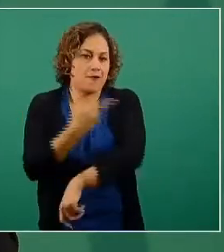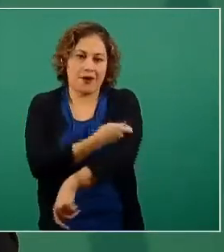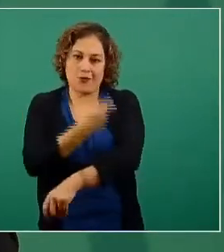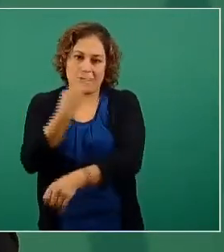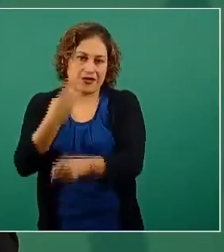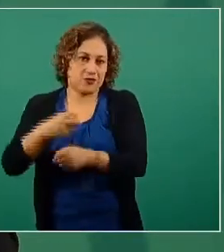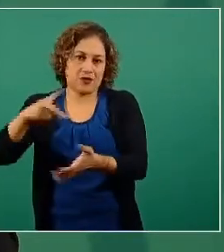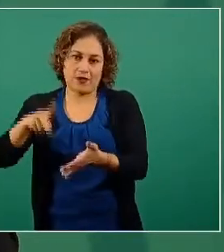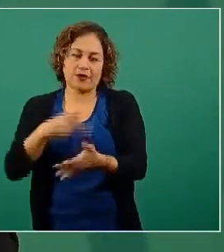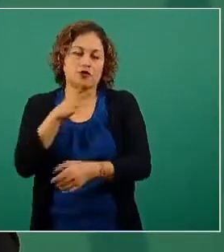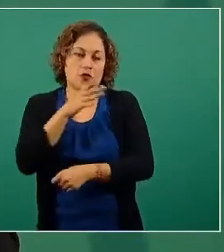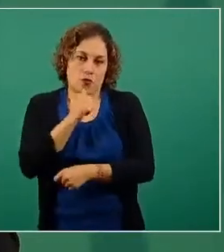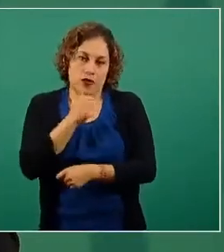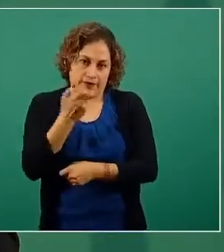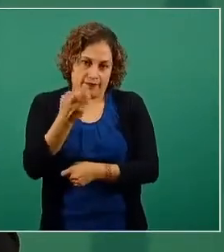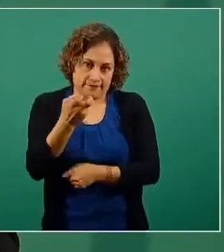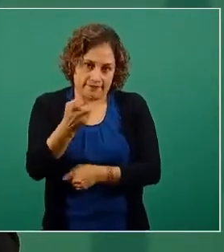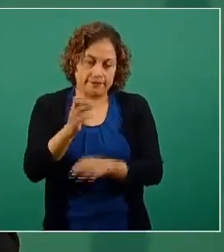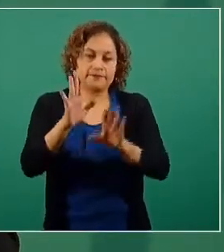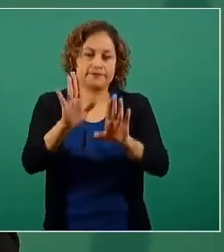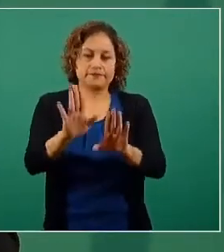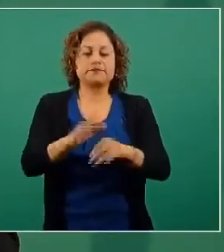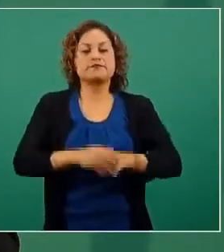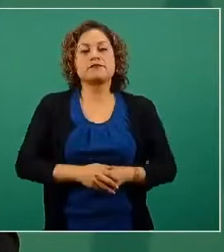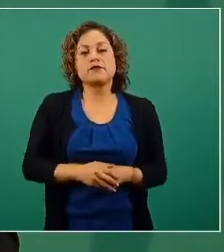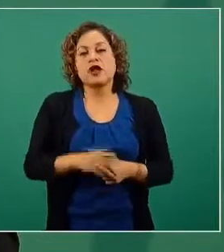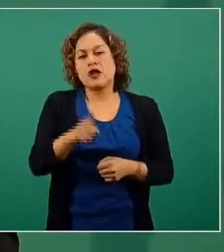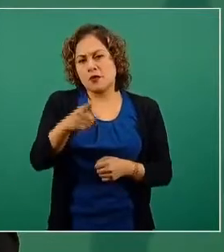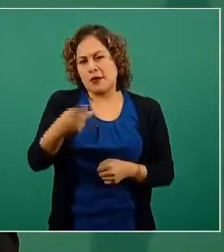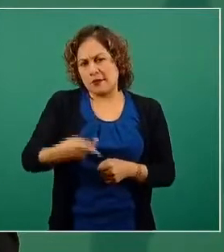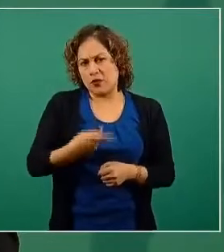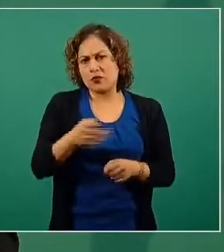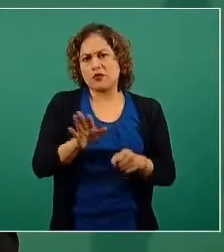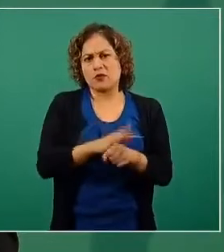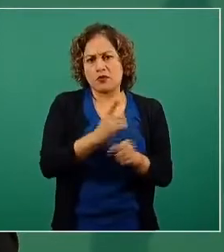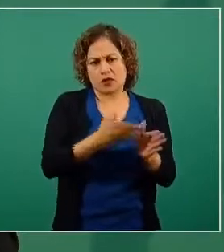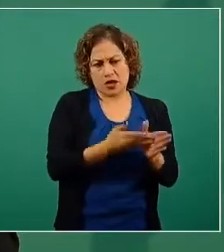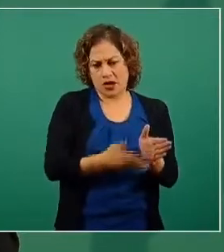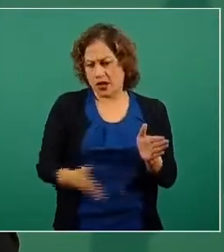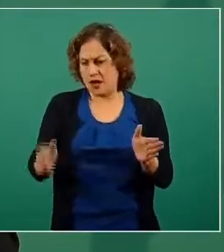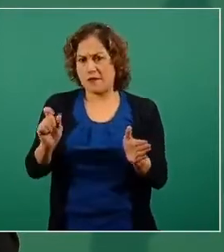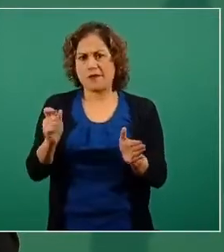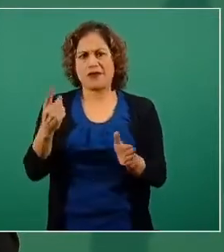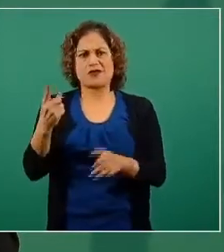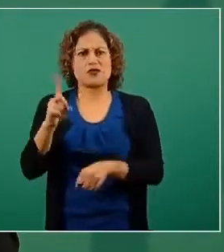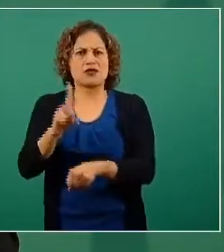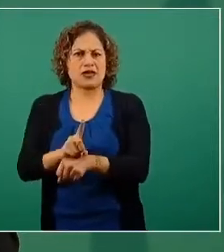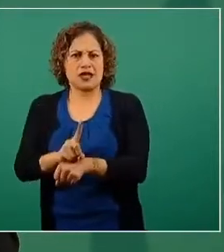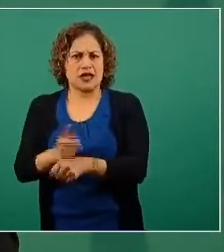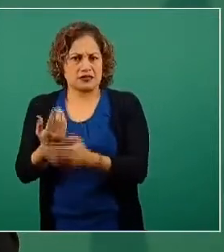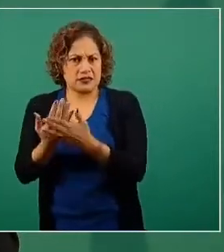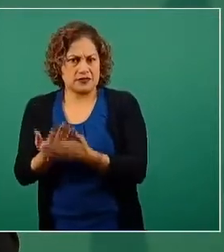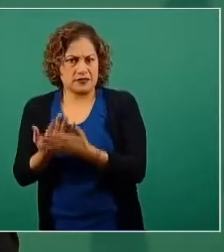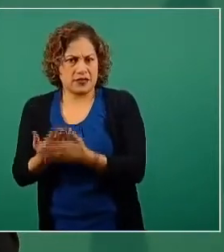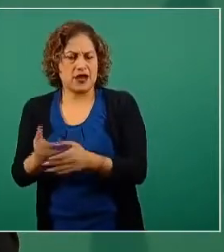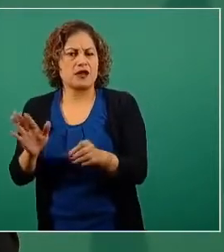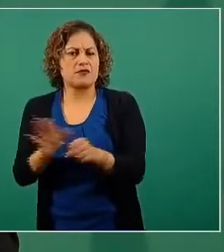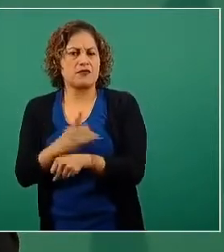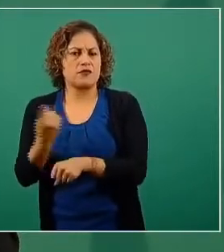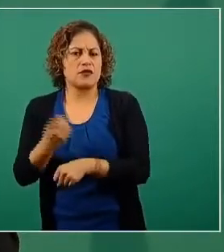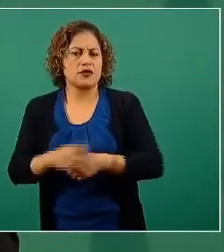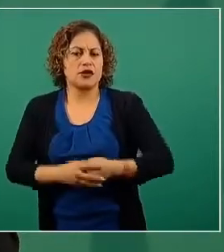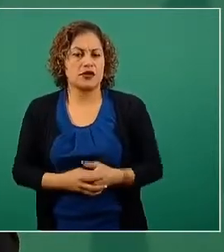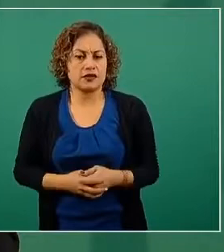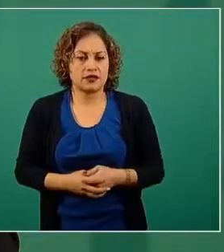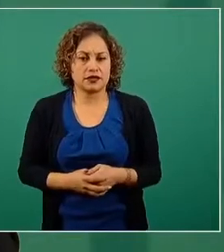la contraindicación. Ahora, ¿por qué esperar de una dosis a otra? Entendí que esa fue como... ¿Por qué esperar? ¿Por qué no vacunar a lo mejor a los 20 días,